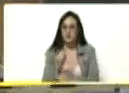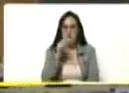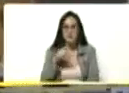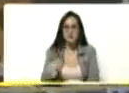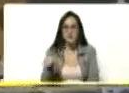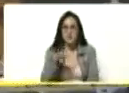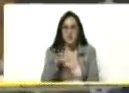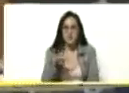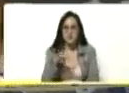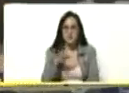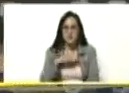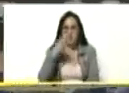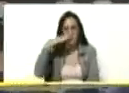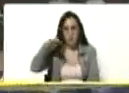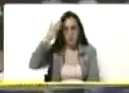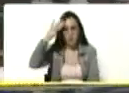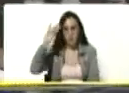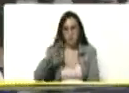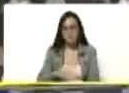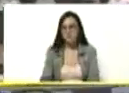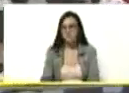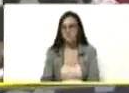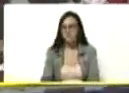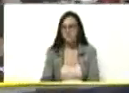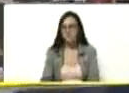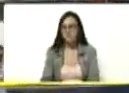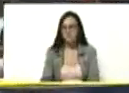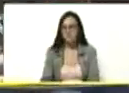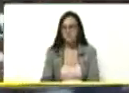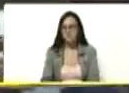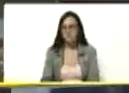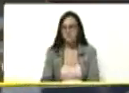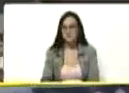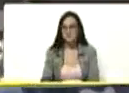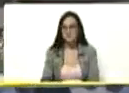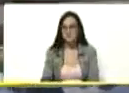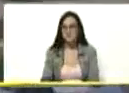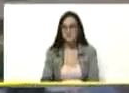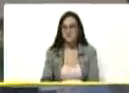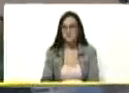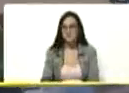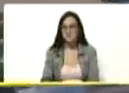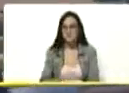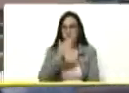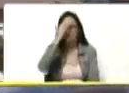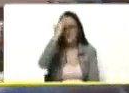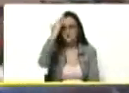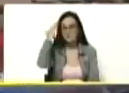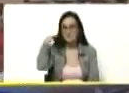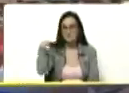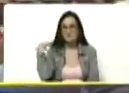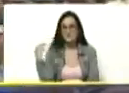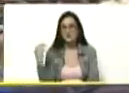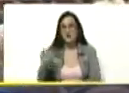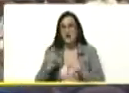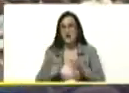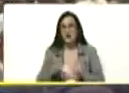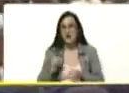a los ciudadanos cubanos. Sometimes you allow yourselves to get carried away by external interests. A